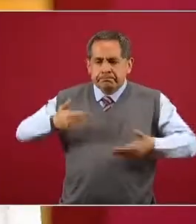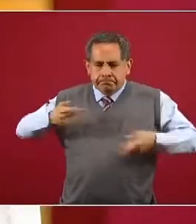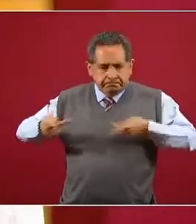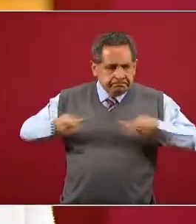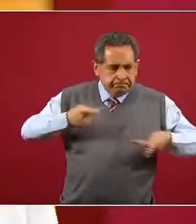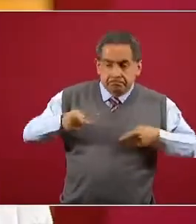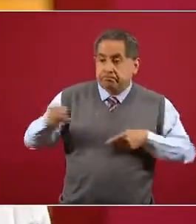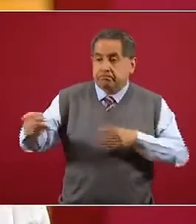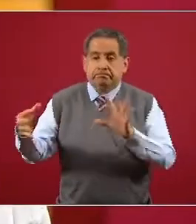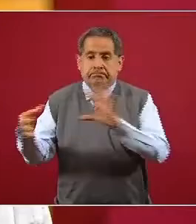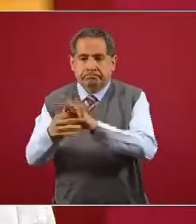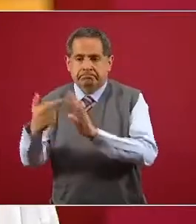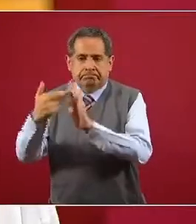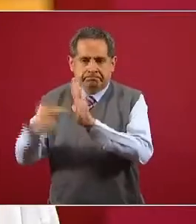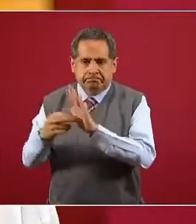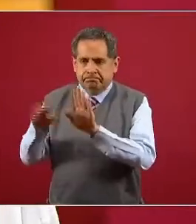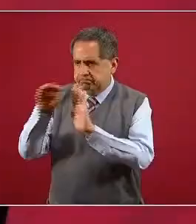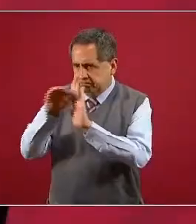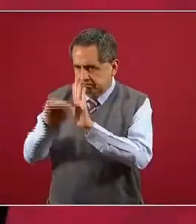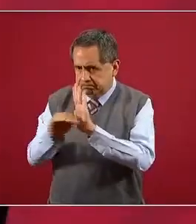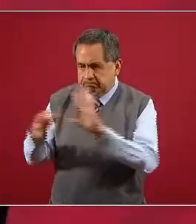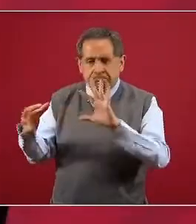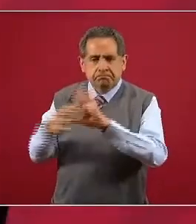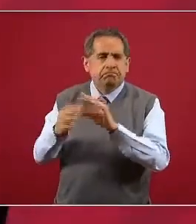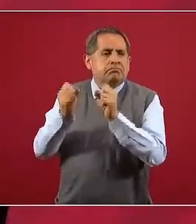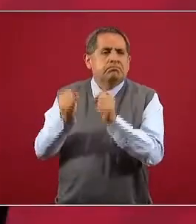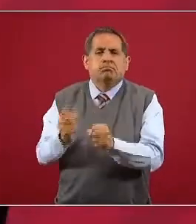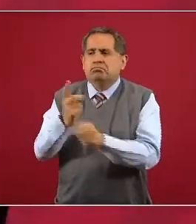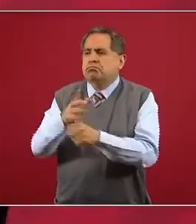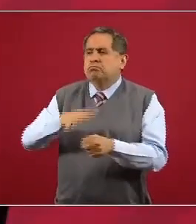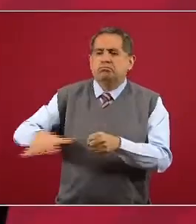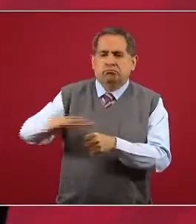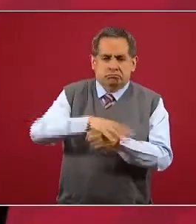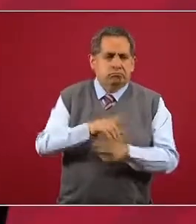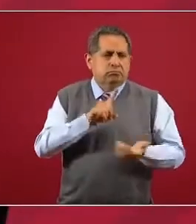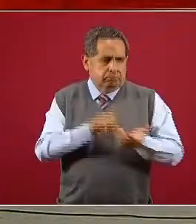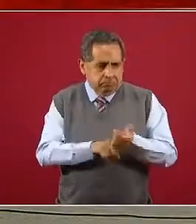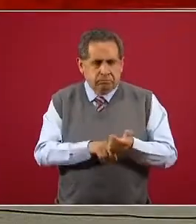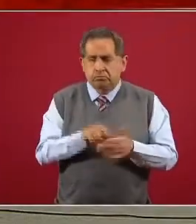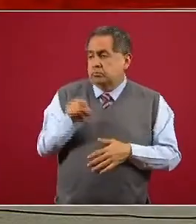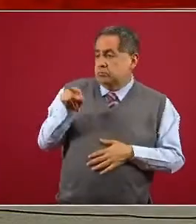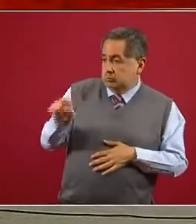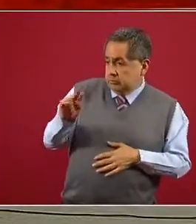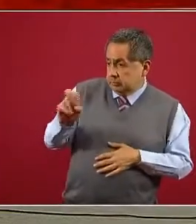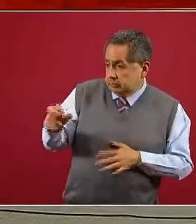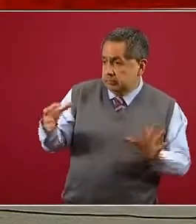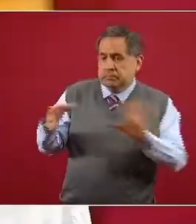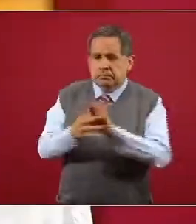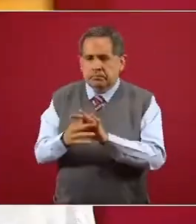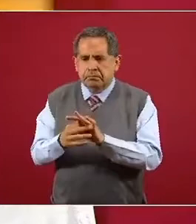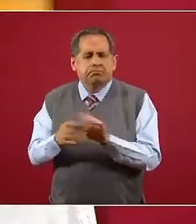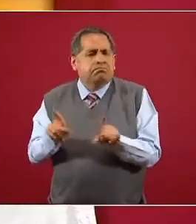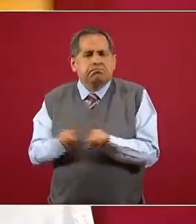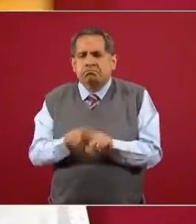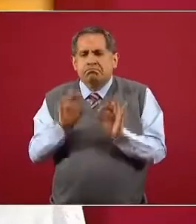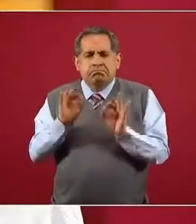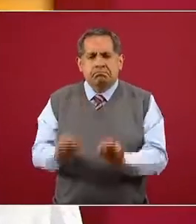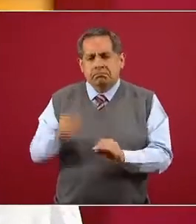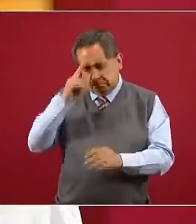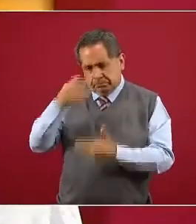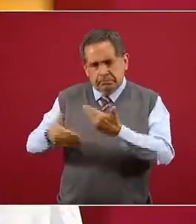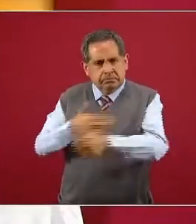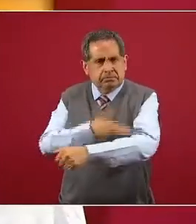las disposiciones respecto a la seguridad sanitaria de la Secretaría de Salud, con las que en su momento son específicas del